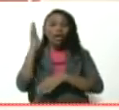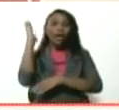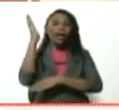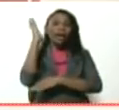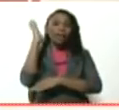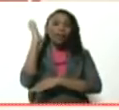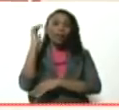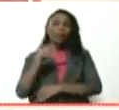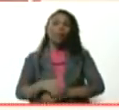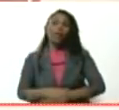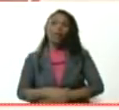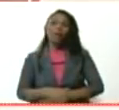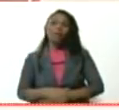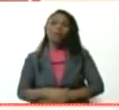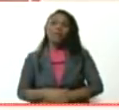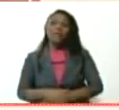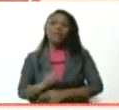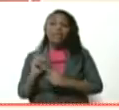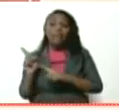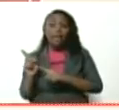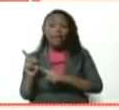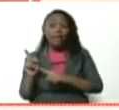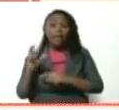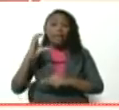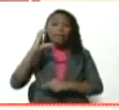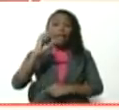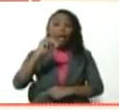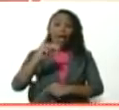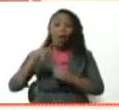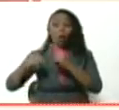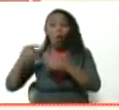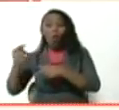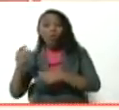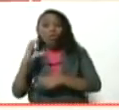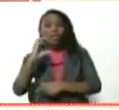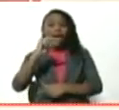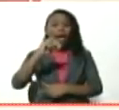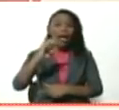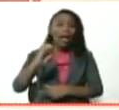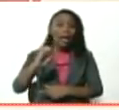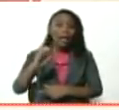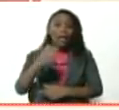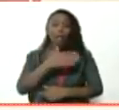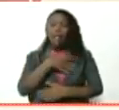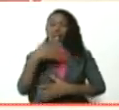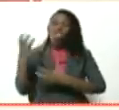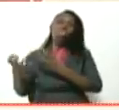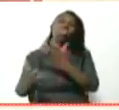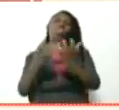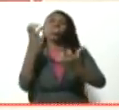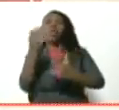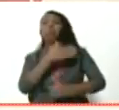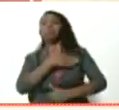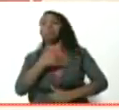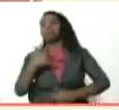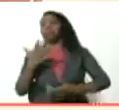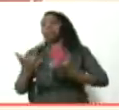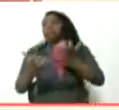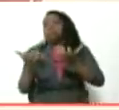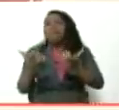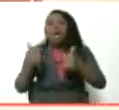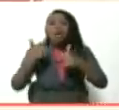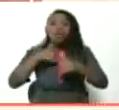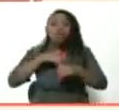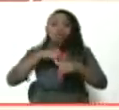parlamentarias. Y con este CNE, con otro CNE, que quemen ellos lo que quieran quemar, aquí